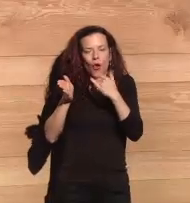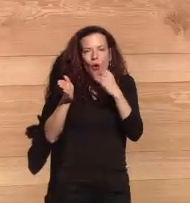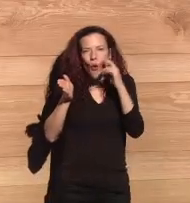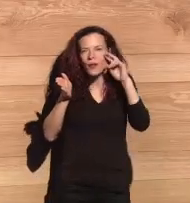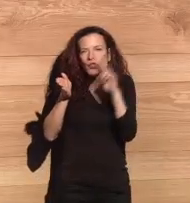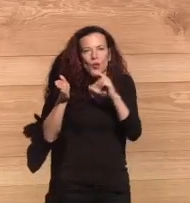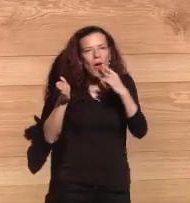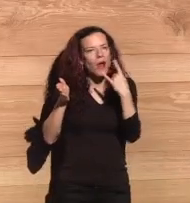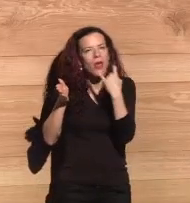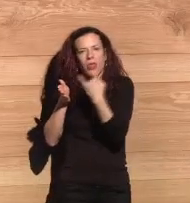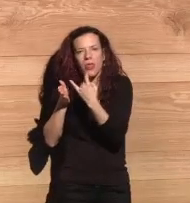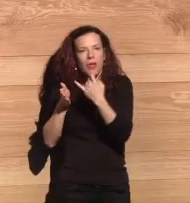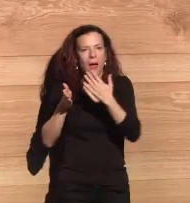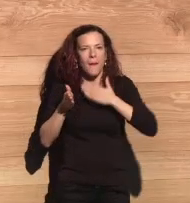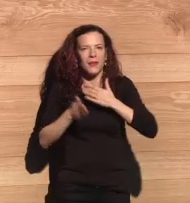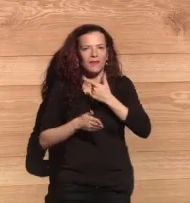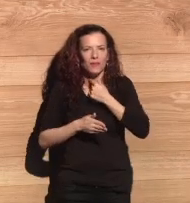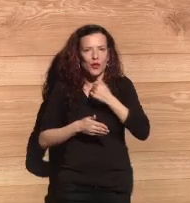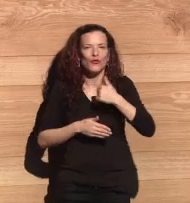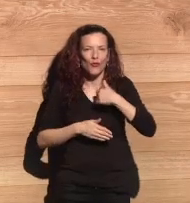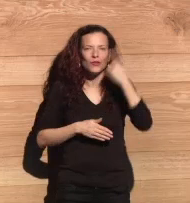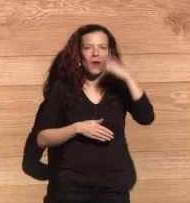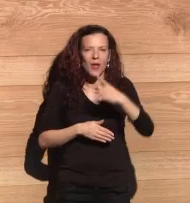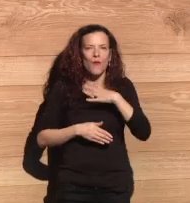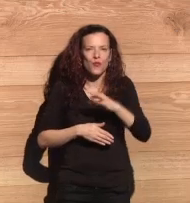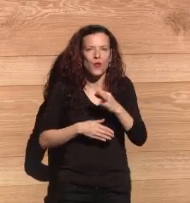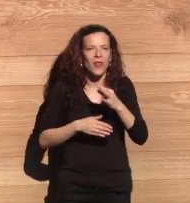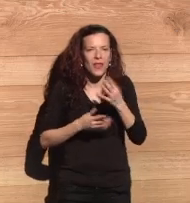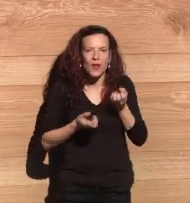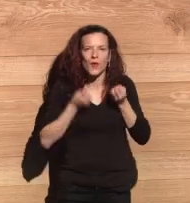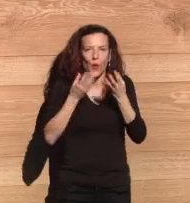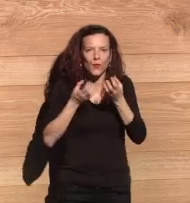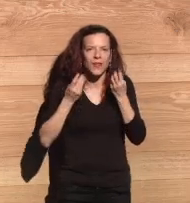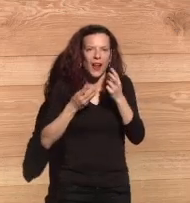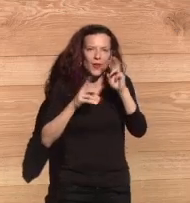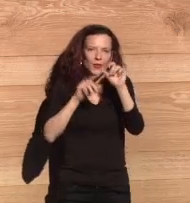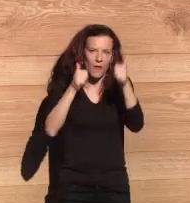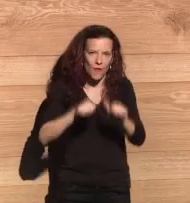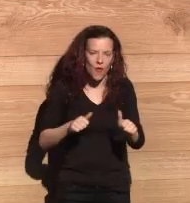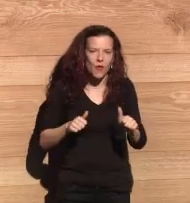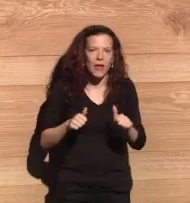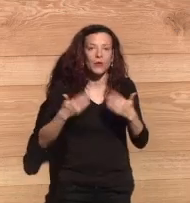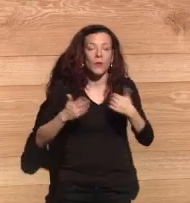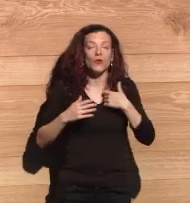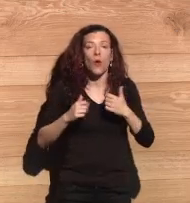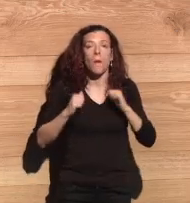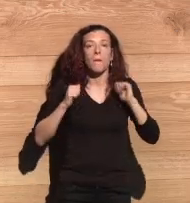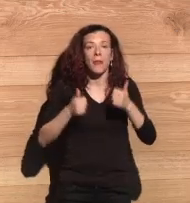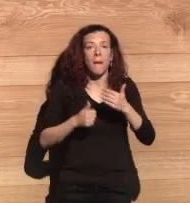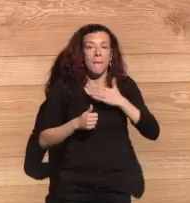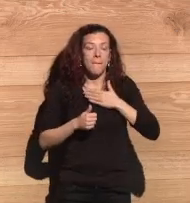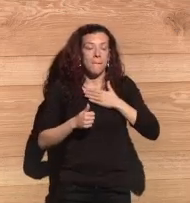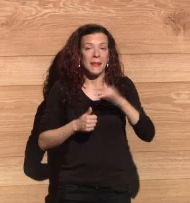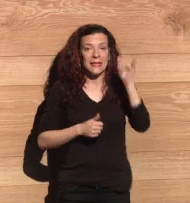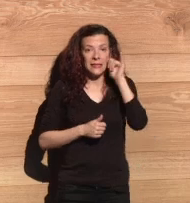mí me gustaba, y que yo sabía que podía contar esa historia de una otra manera, que era esa. Y empecé a ponerlas en mi cuenta